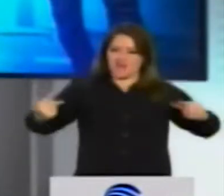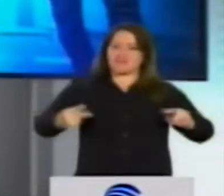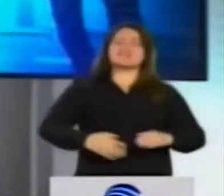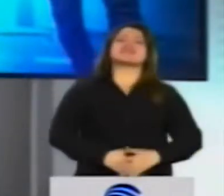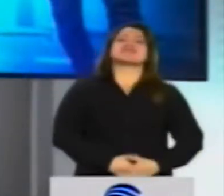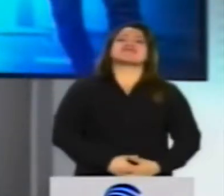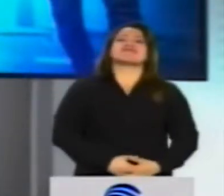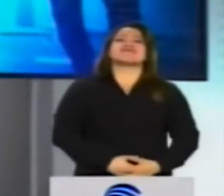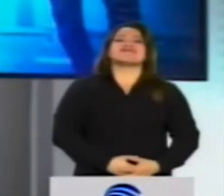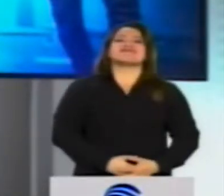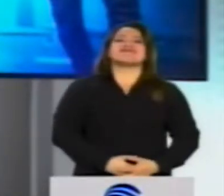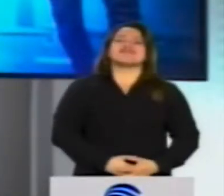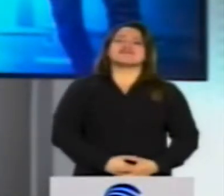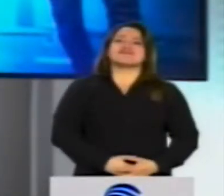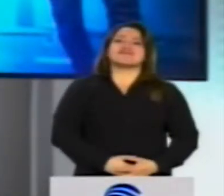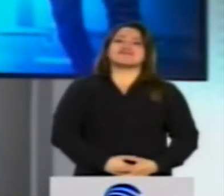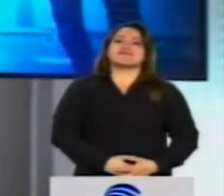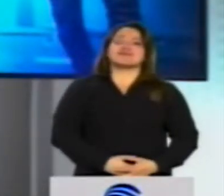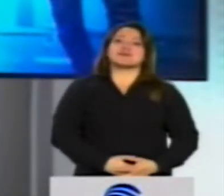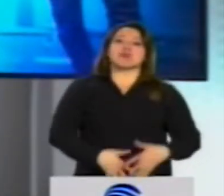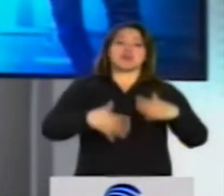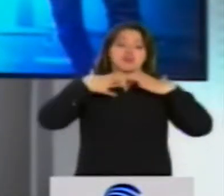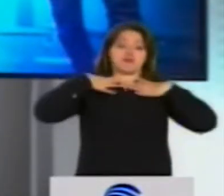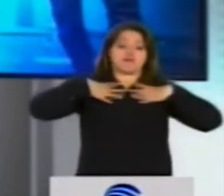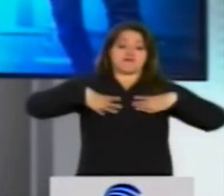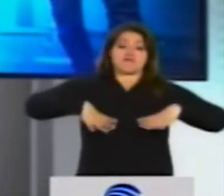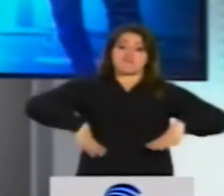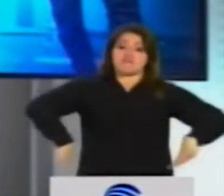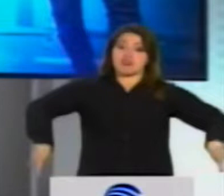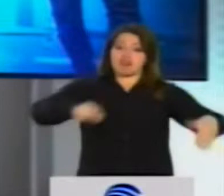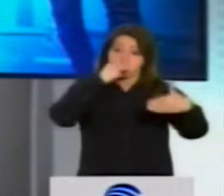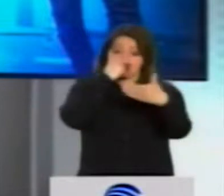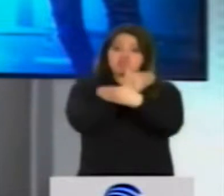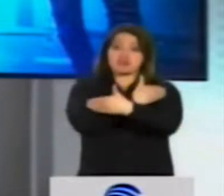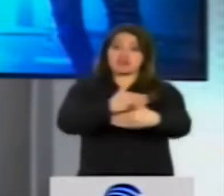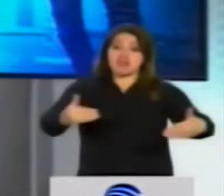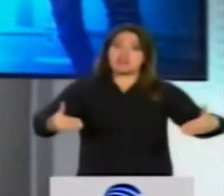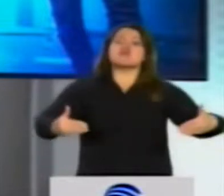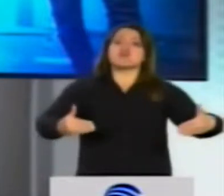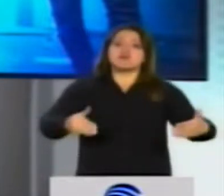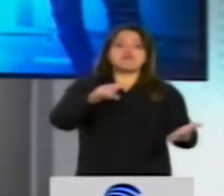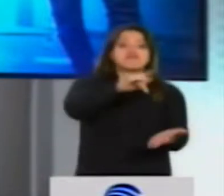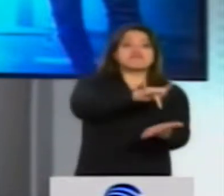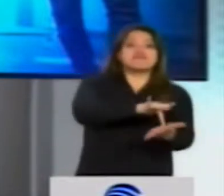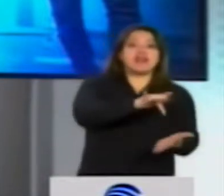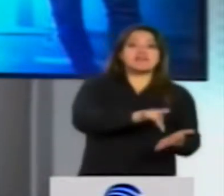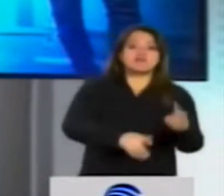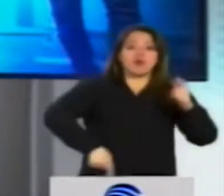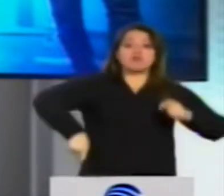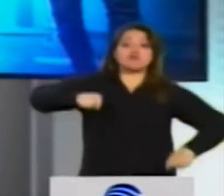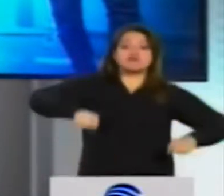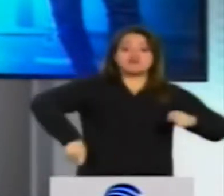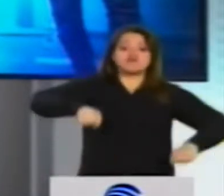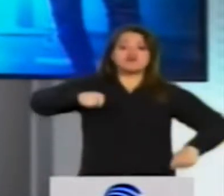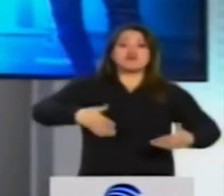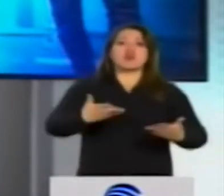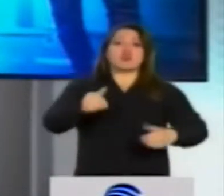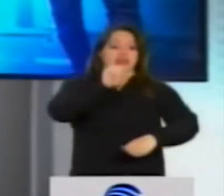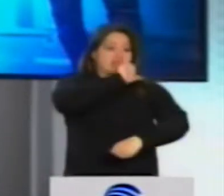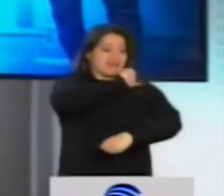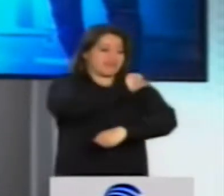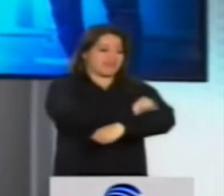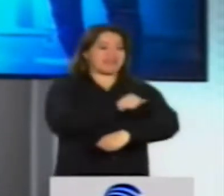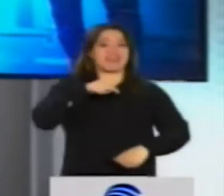A ritmo de tambores y trajes típicos, los más pequeños dieron apertura al Festival Nacional del Bullerengue Necoclí